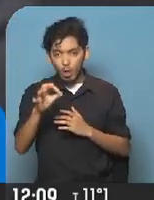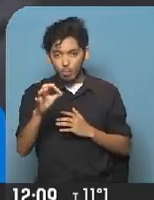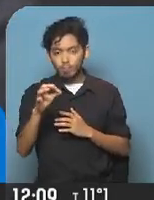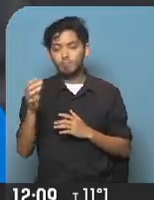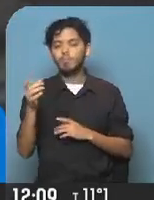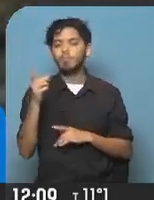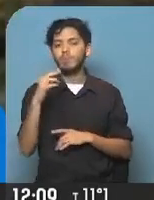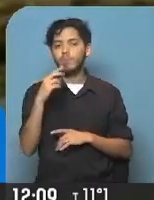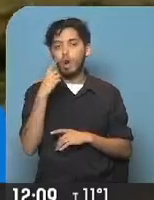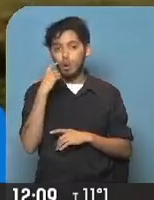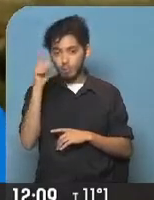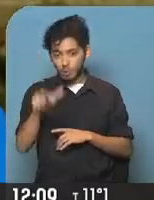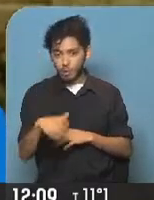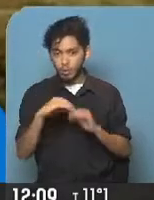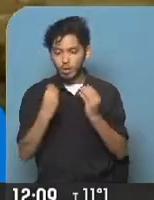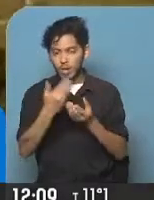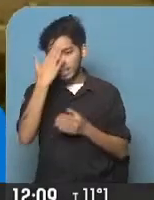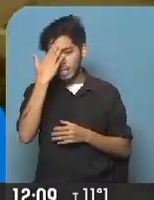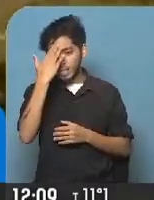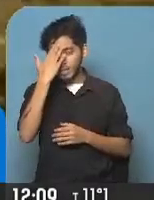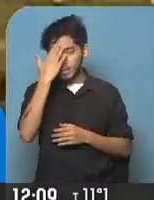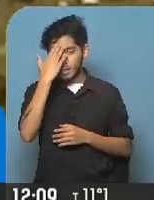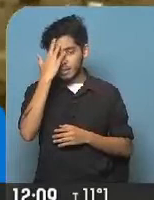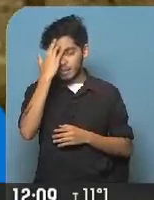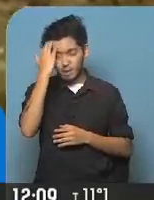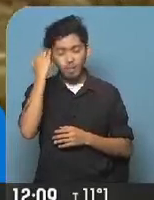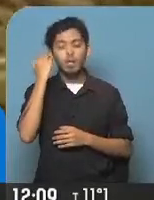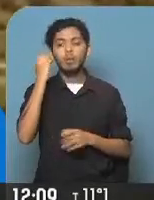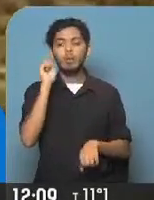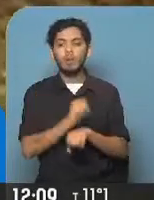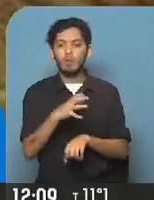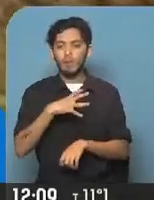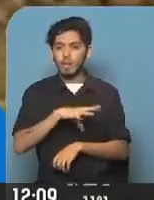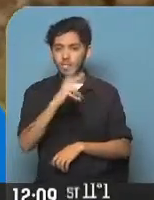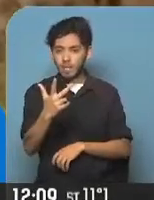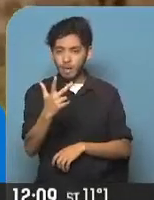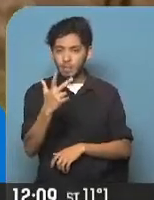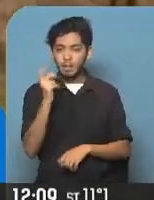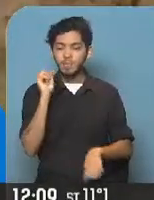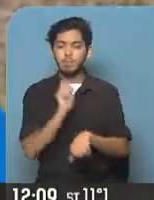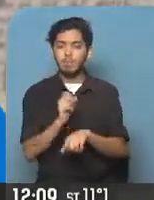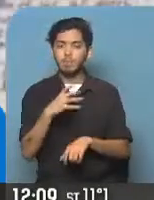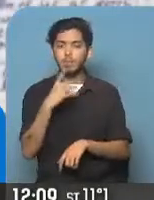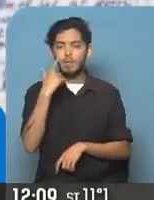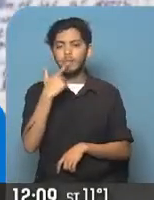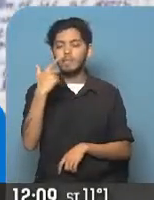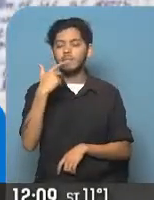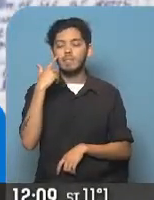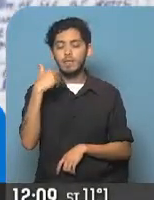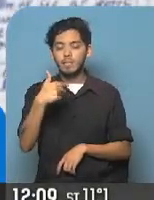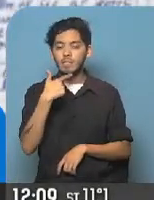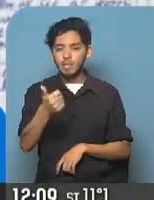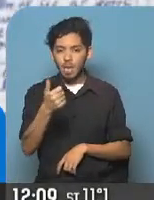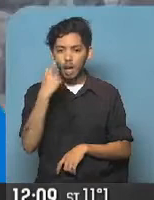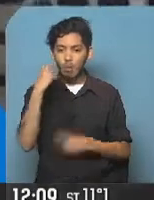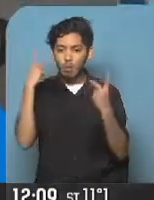15 ya los detenidos. De acuerdo con las fuentes judiciales, quedan 3 por apresar. Francisco Valenti, director de IMSA, quien se encontraría de